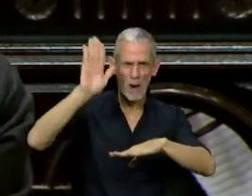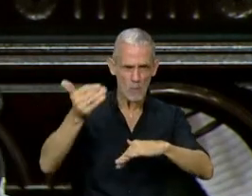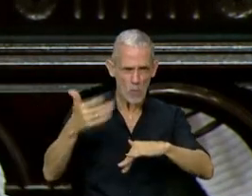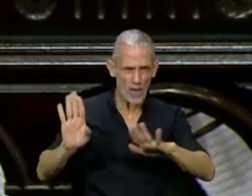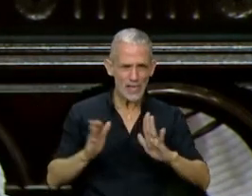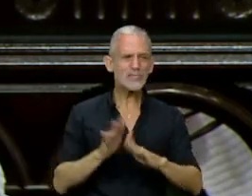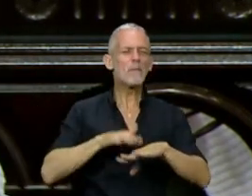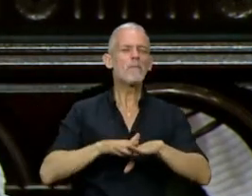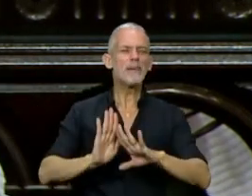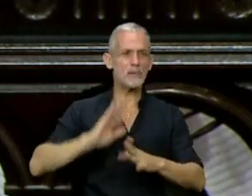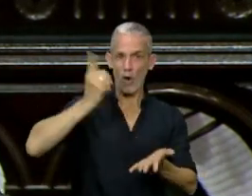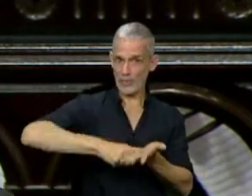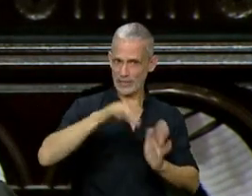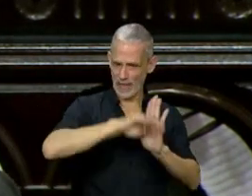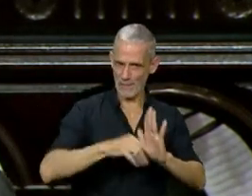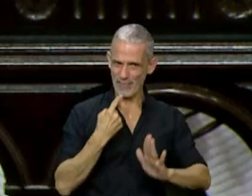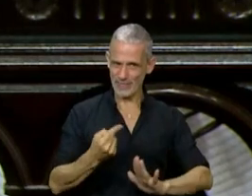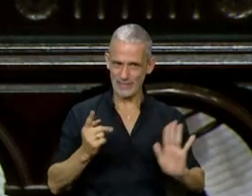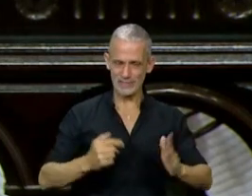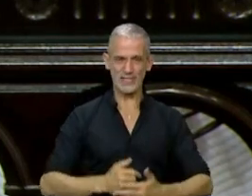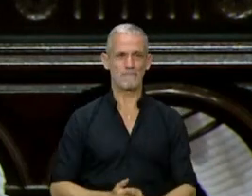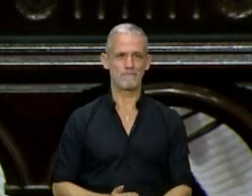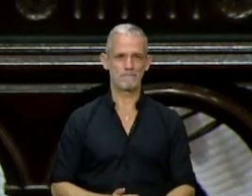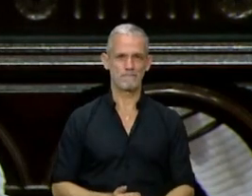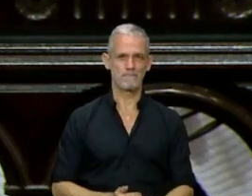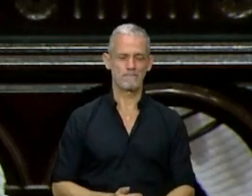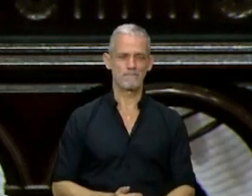como piso, como dice el dictamen del presupuesto.